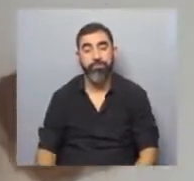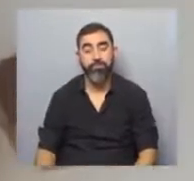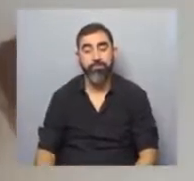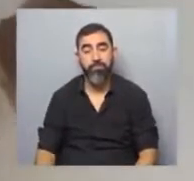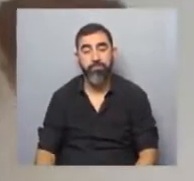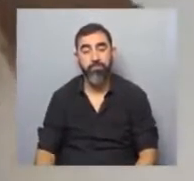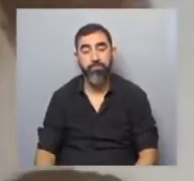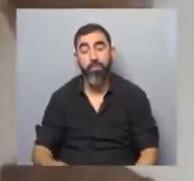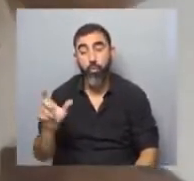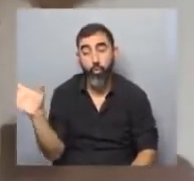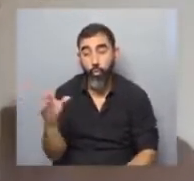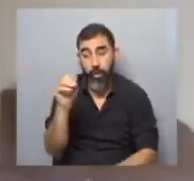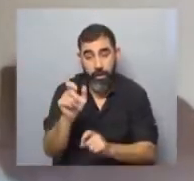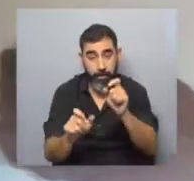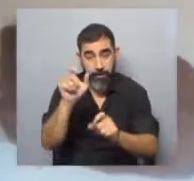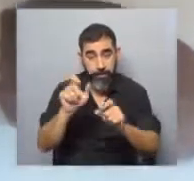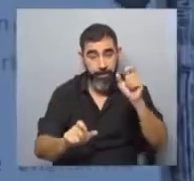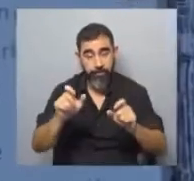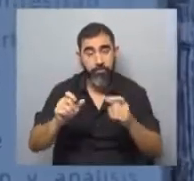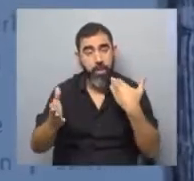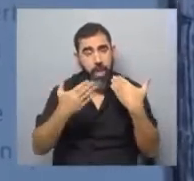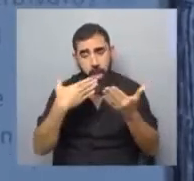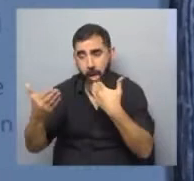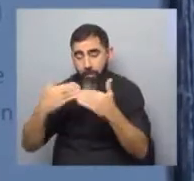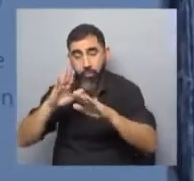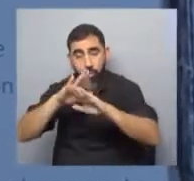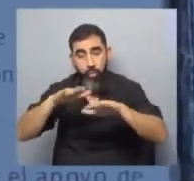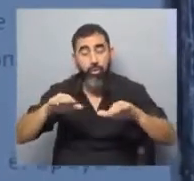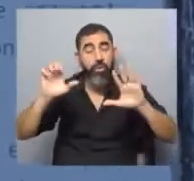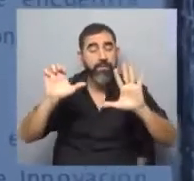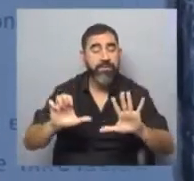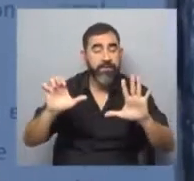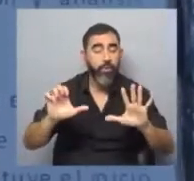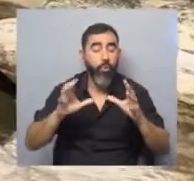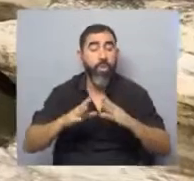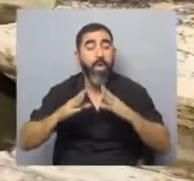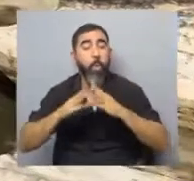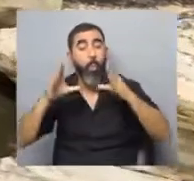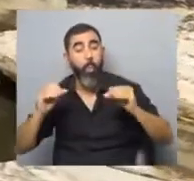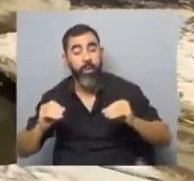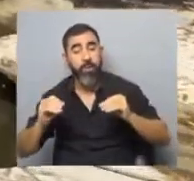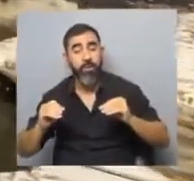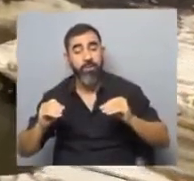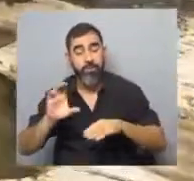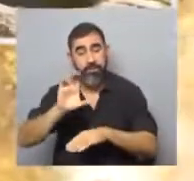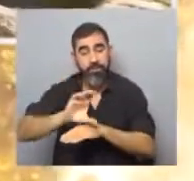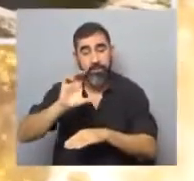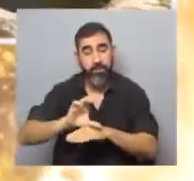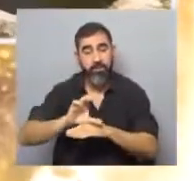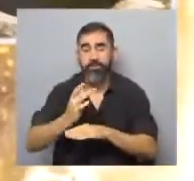Entonces, todas estas personas conversando con los chicos de 6º año de una escuela fue